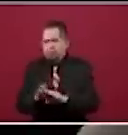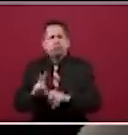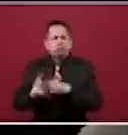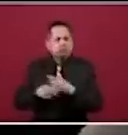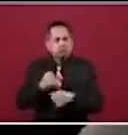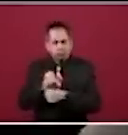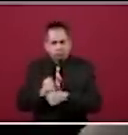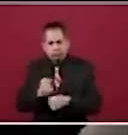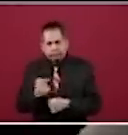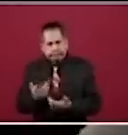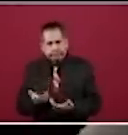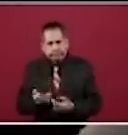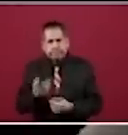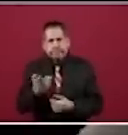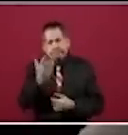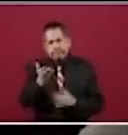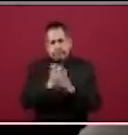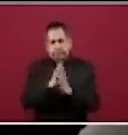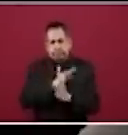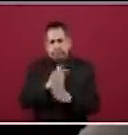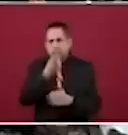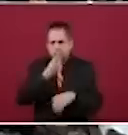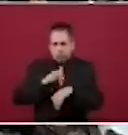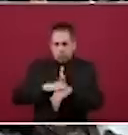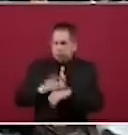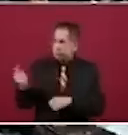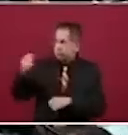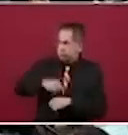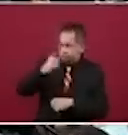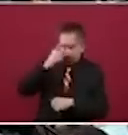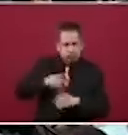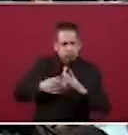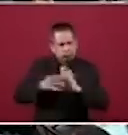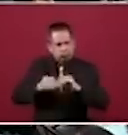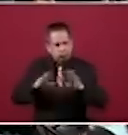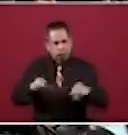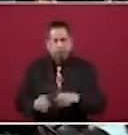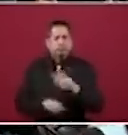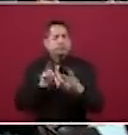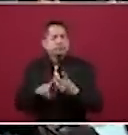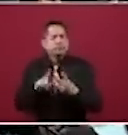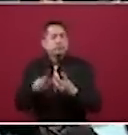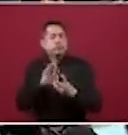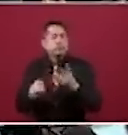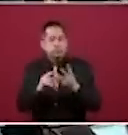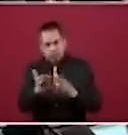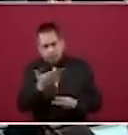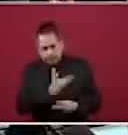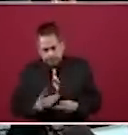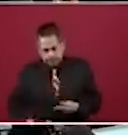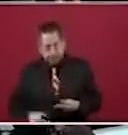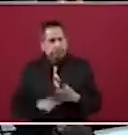investigaciones y pedirle si lo puede convocar para que nos actualice estos datos. Y finalmente preguntarle, presidente, ¿qué es lo que